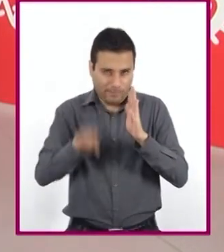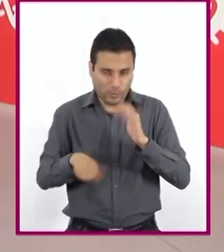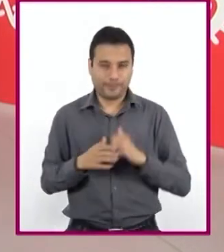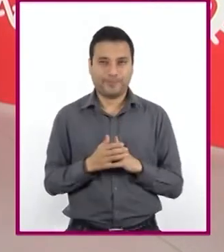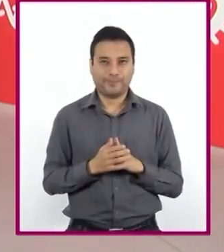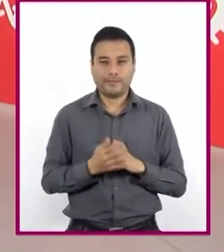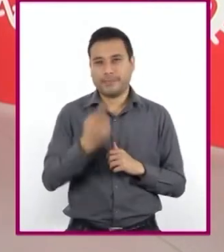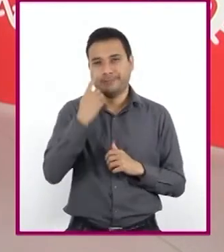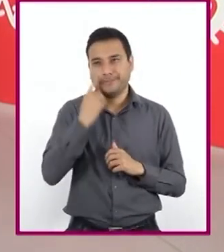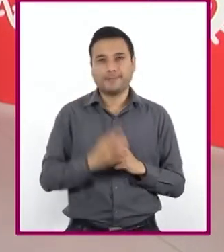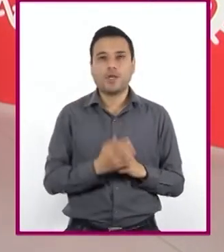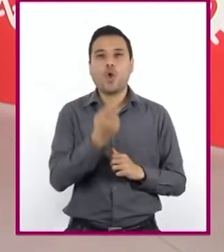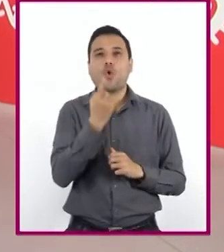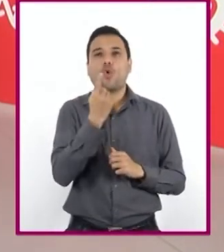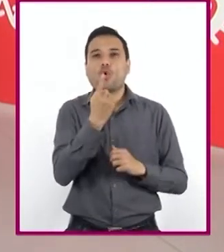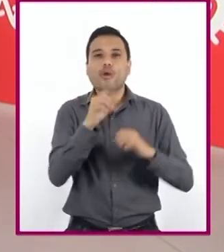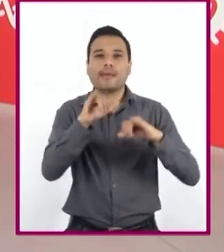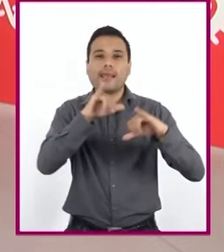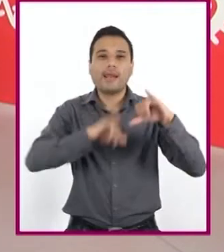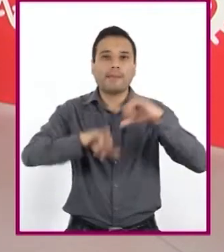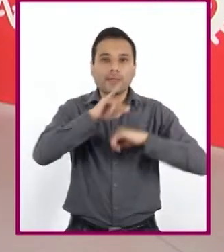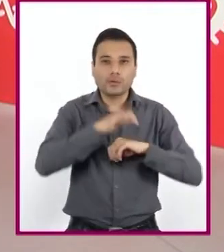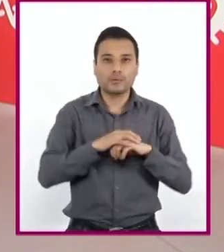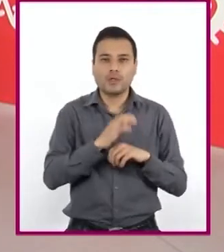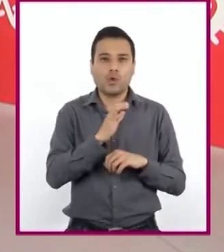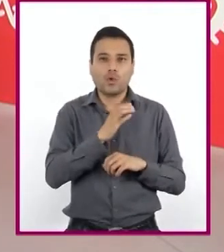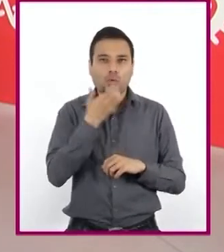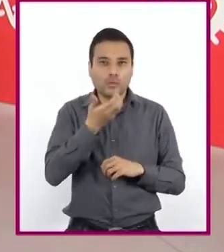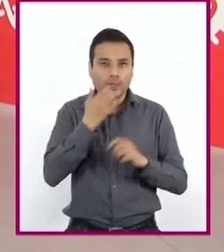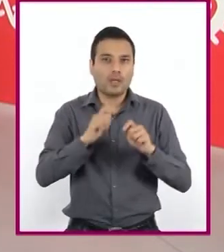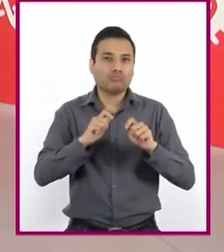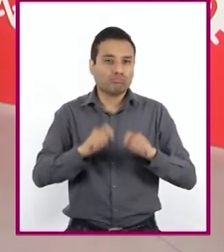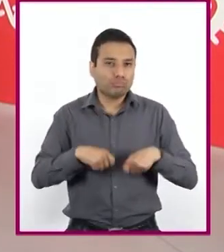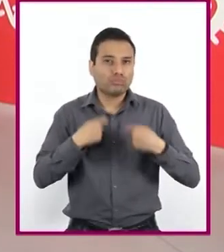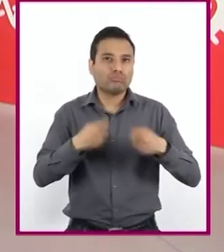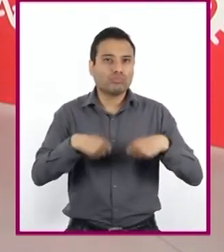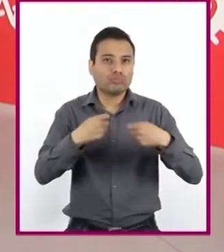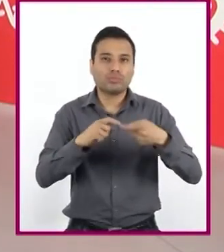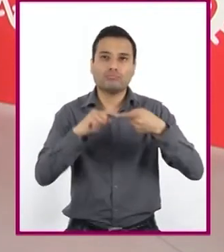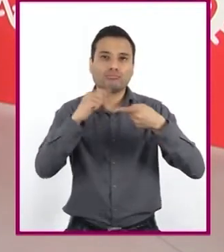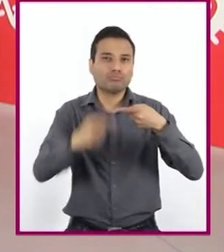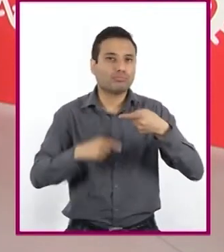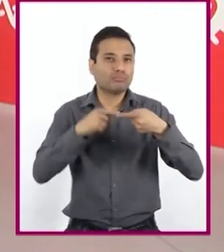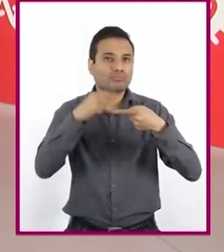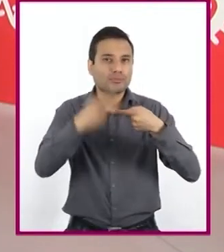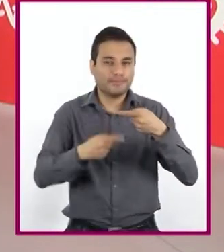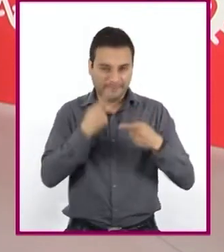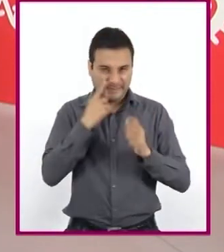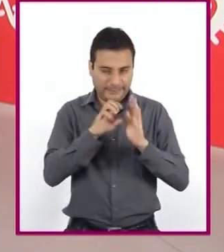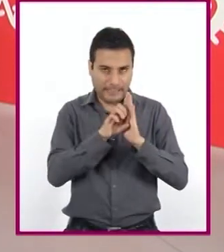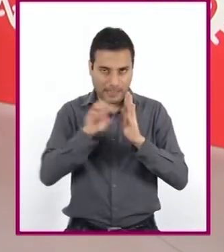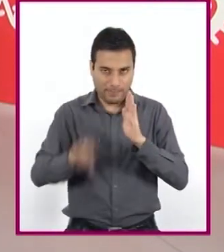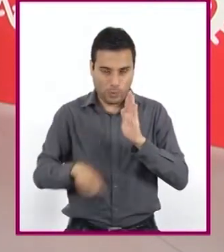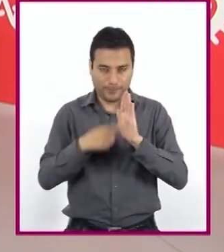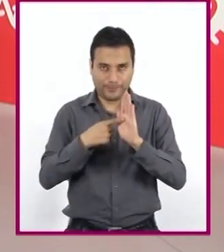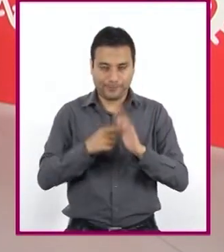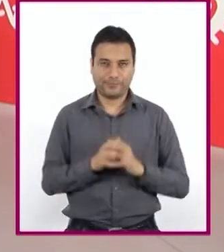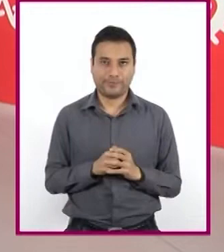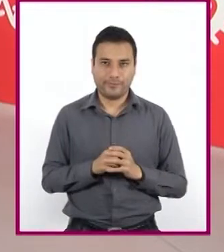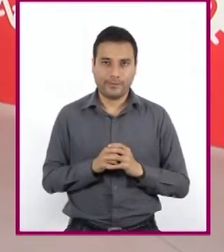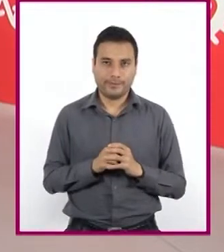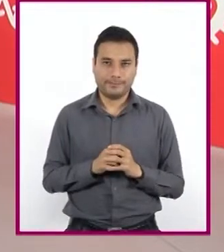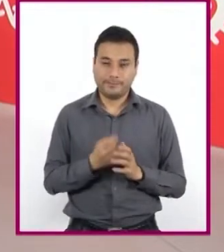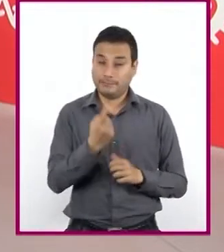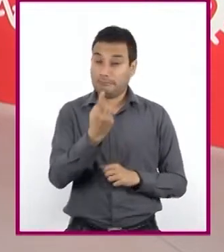elemento pasa a través de los procesos biológicos que todos los seres vivos realizamos es el siguiente, que además es